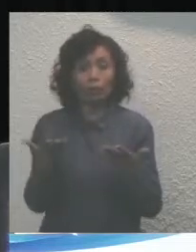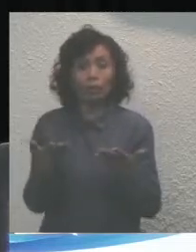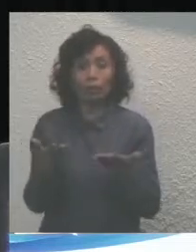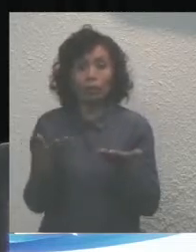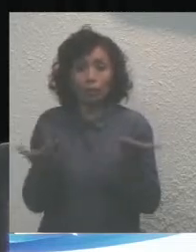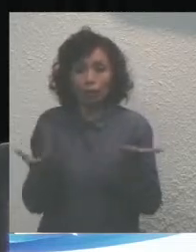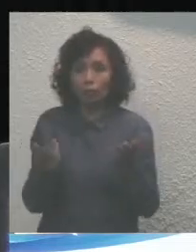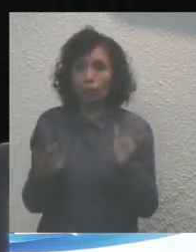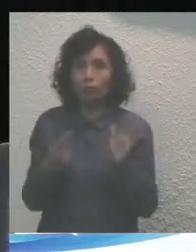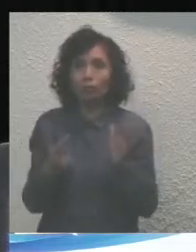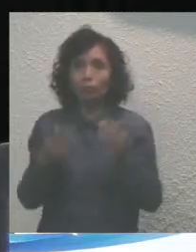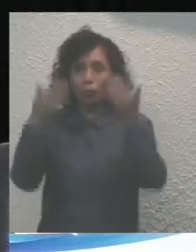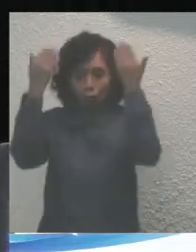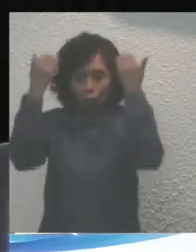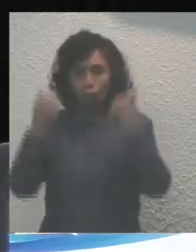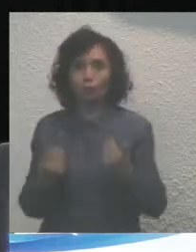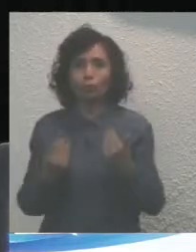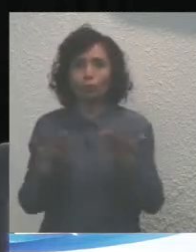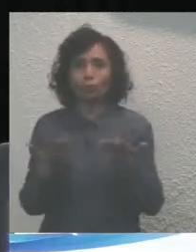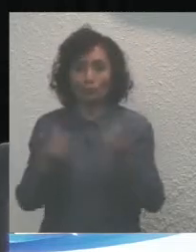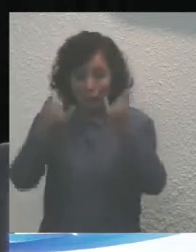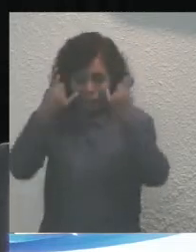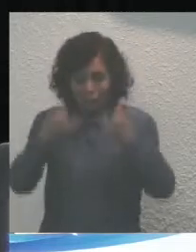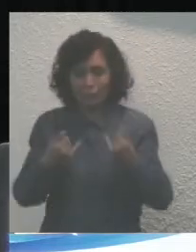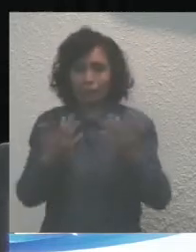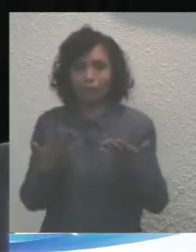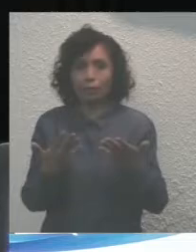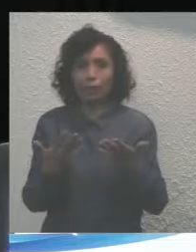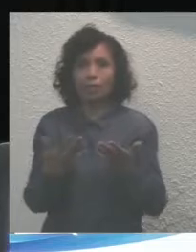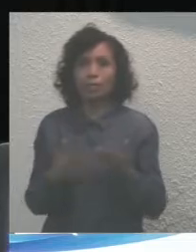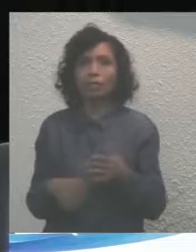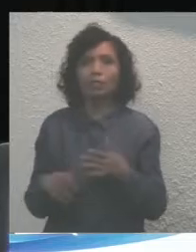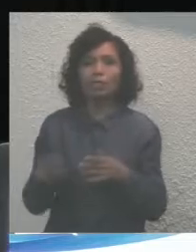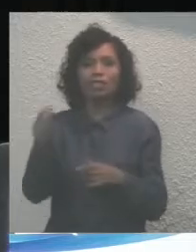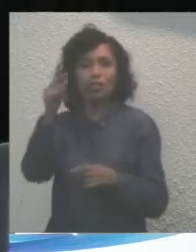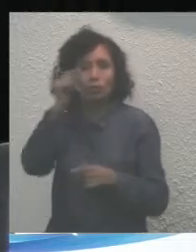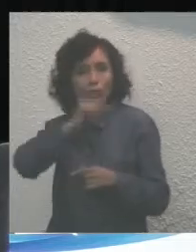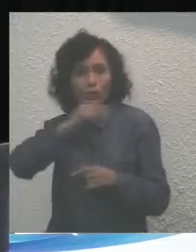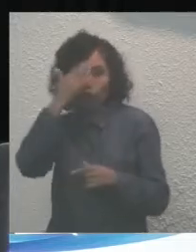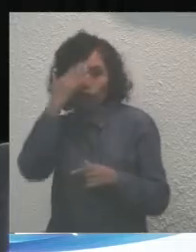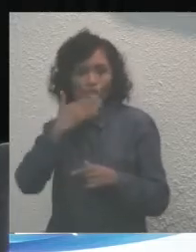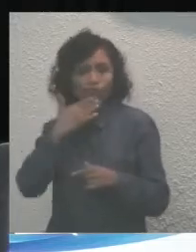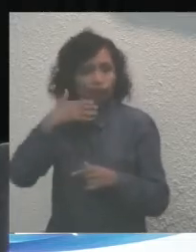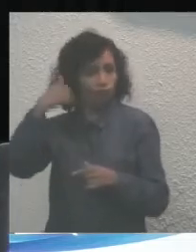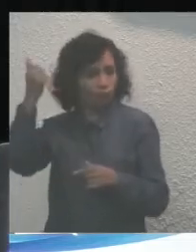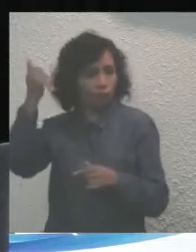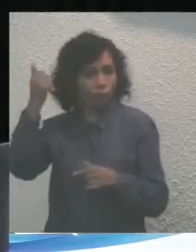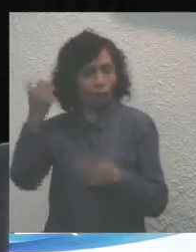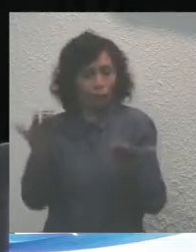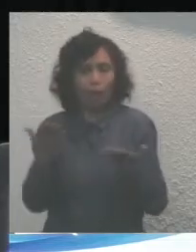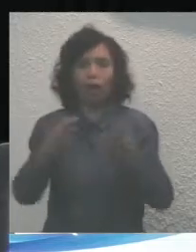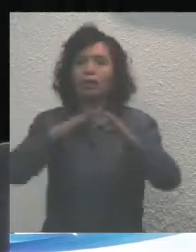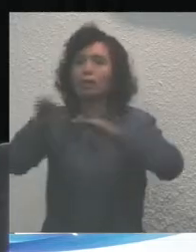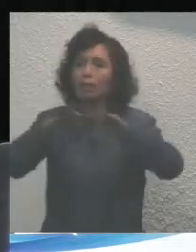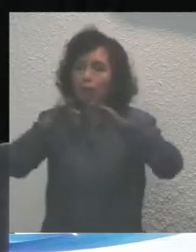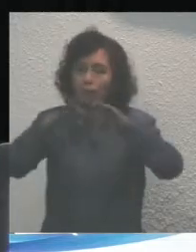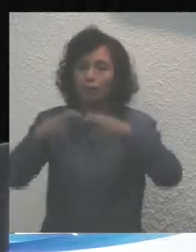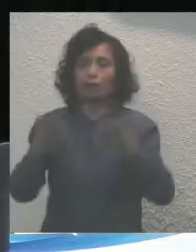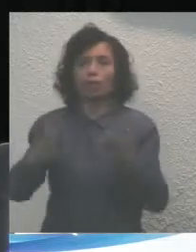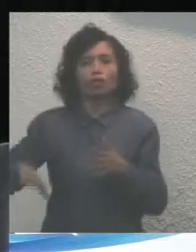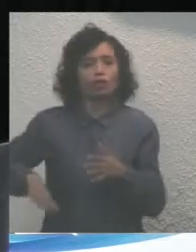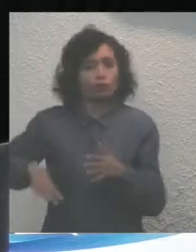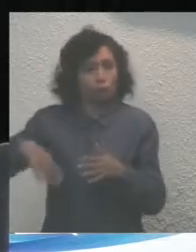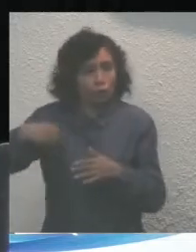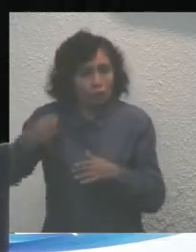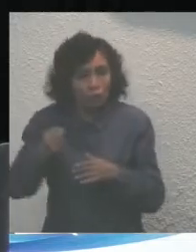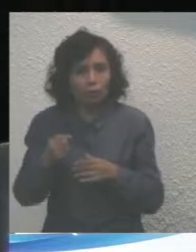prueba nuestras capacidades y nuestras competencias para dar lo mejor de nosotros mismos,